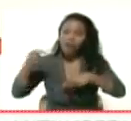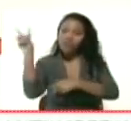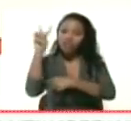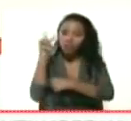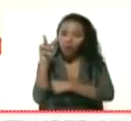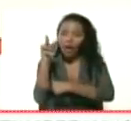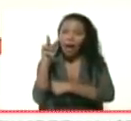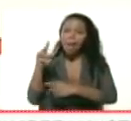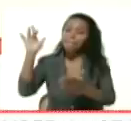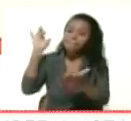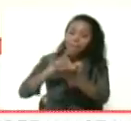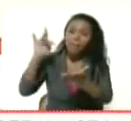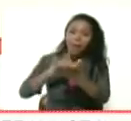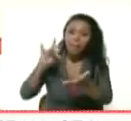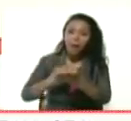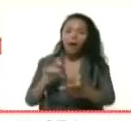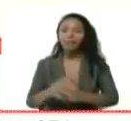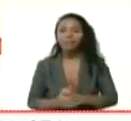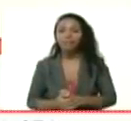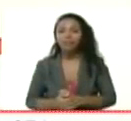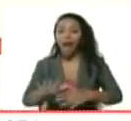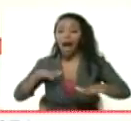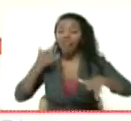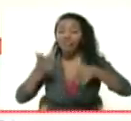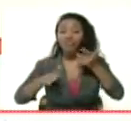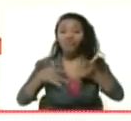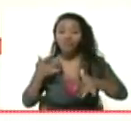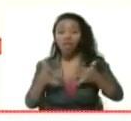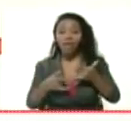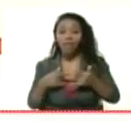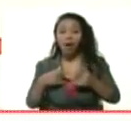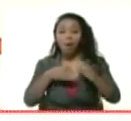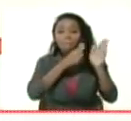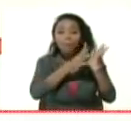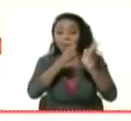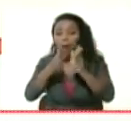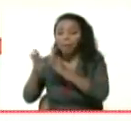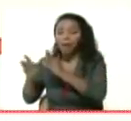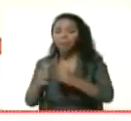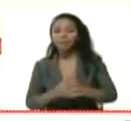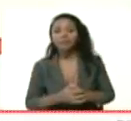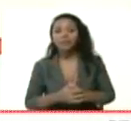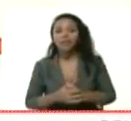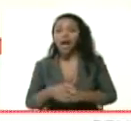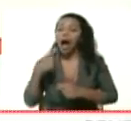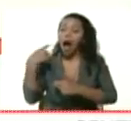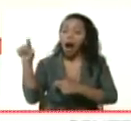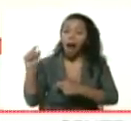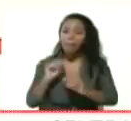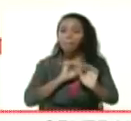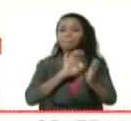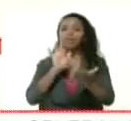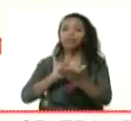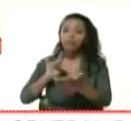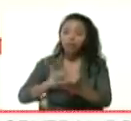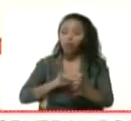Venezuela, participaron de las actividades programadas, estuvieron